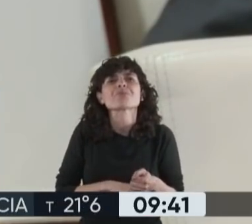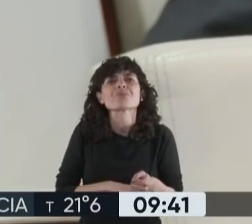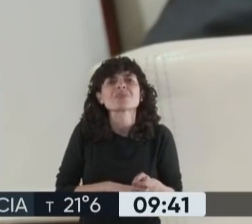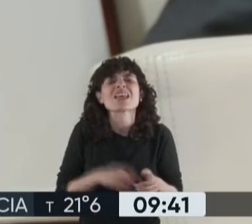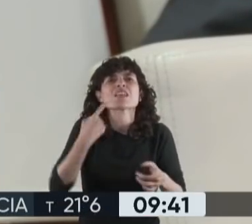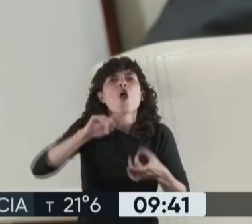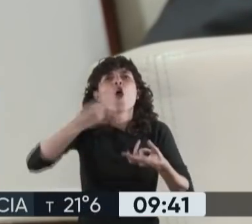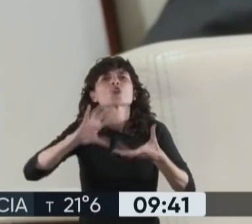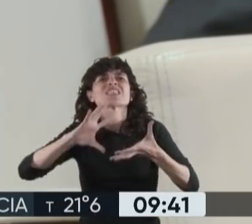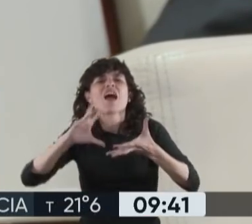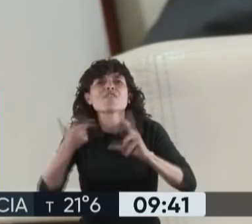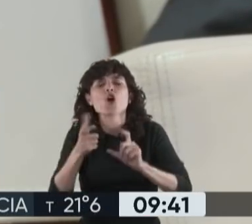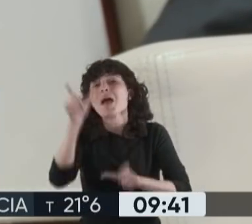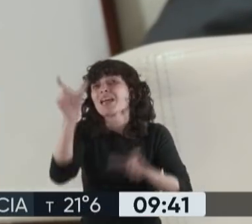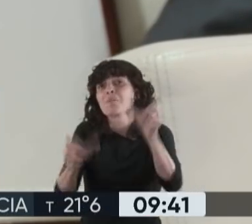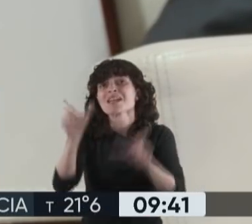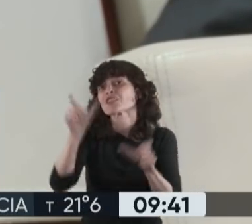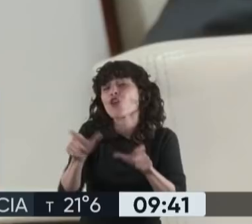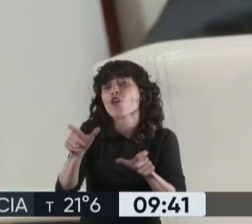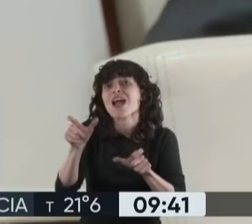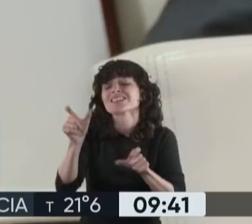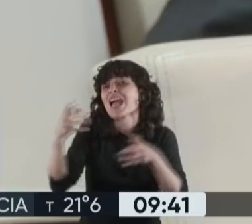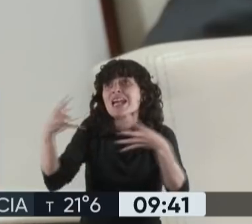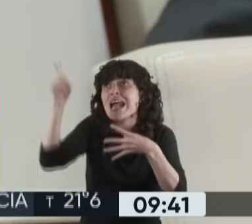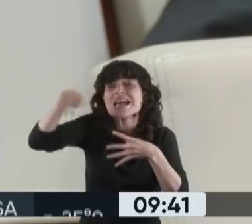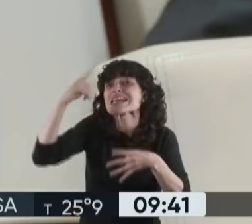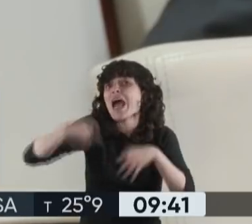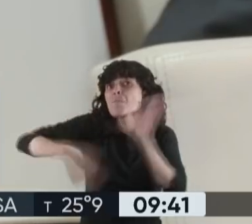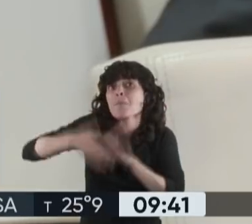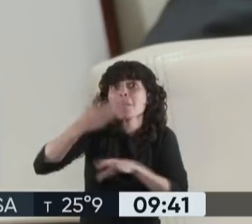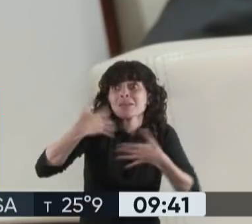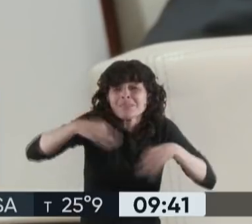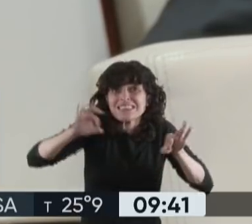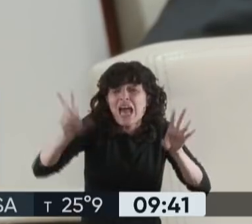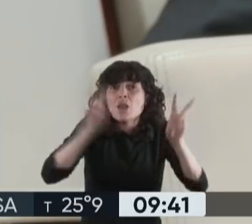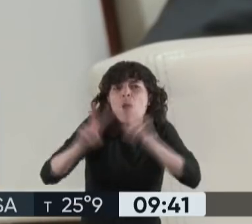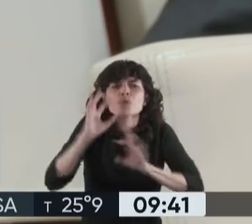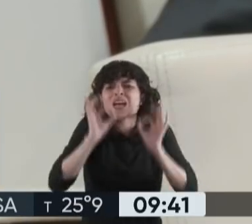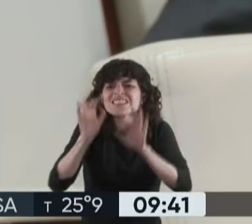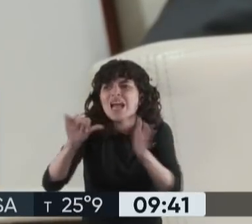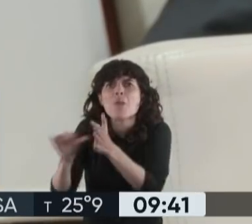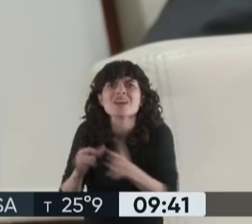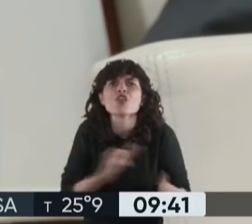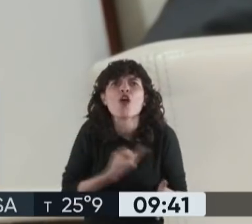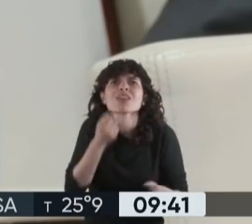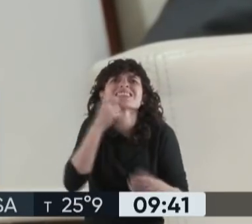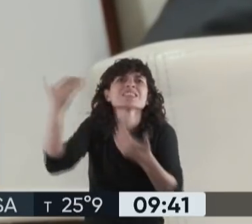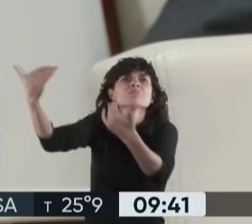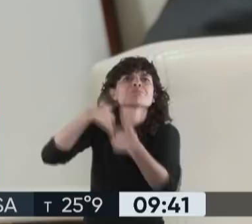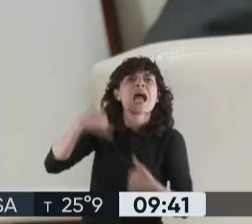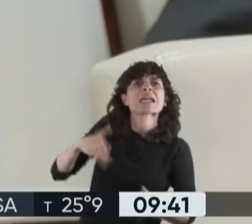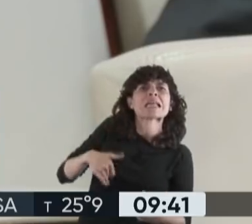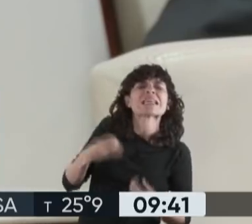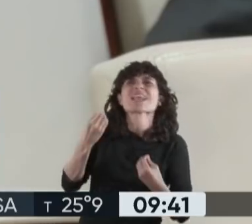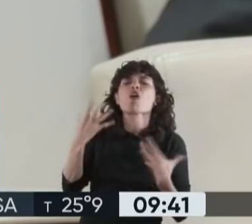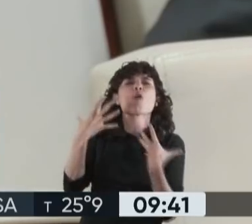otras facilidades a quienes eventualmente puedan venir como refugiados a nuestro país, considerando la escalada que evidentemente este conflicto o esta